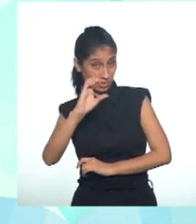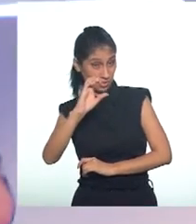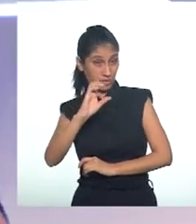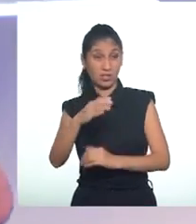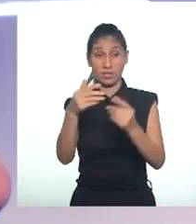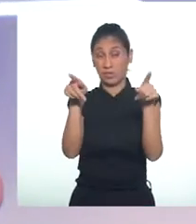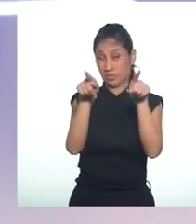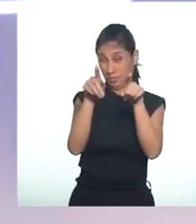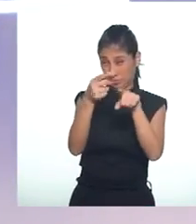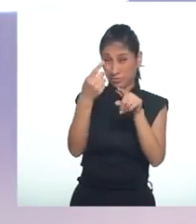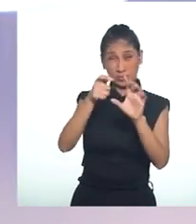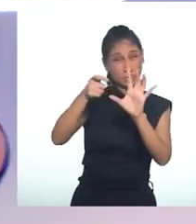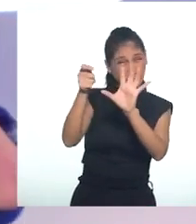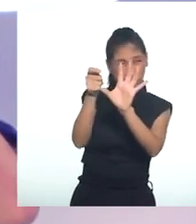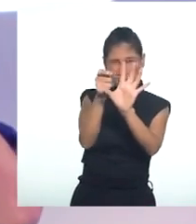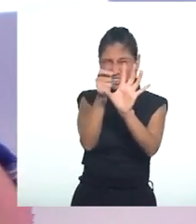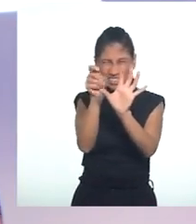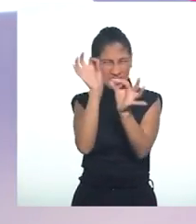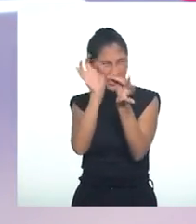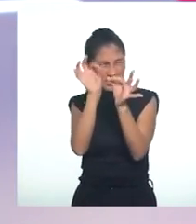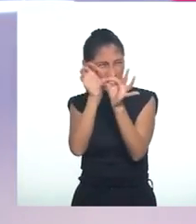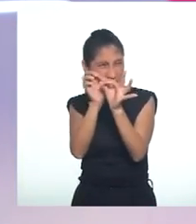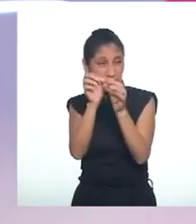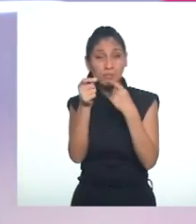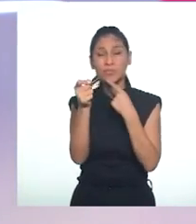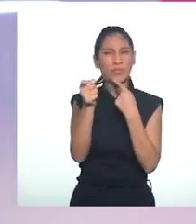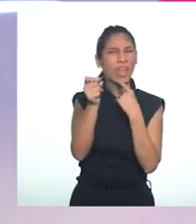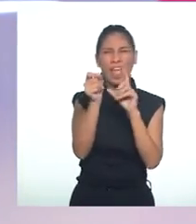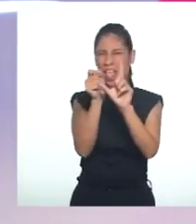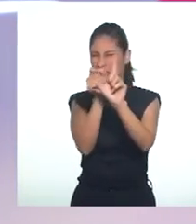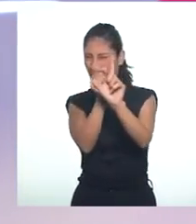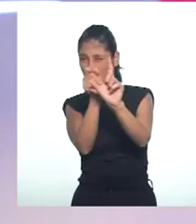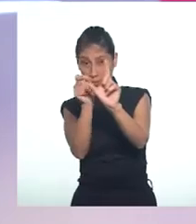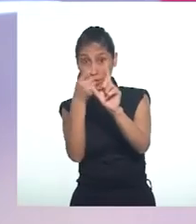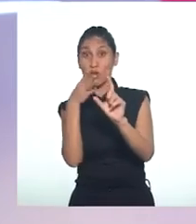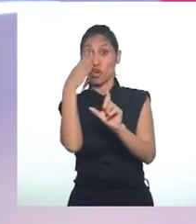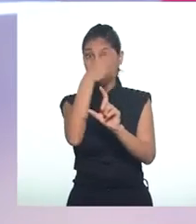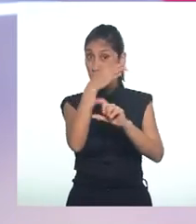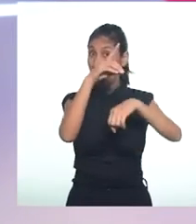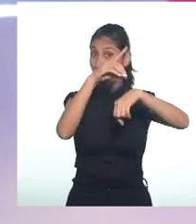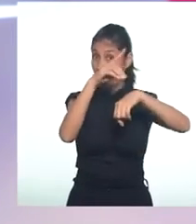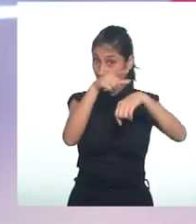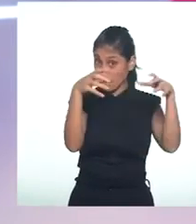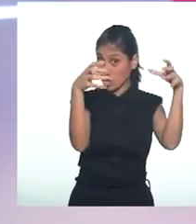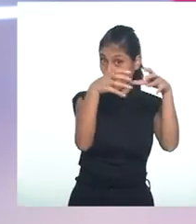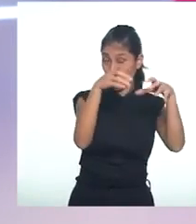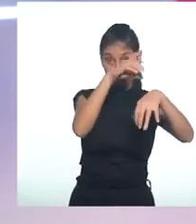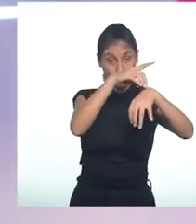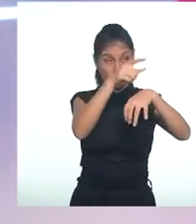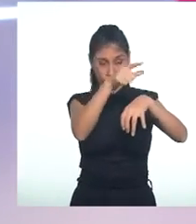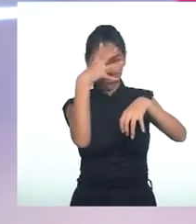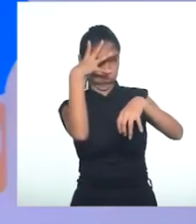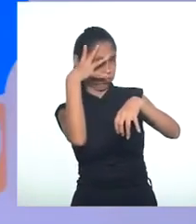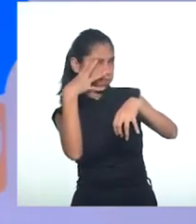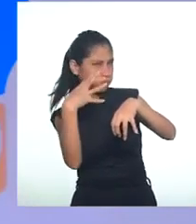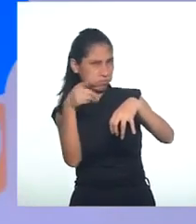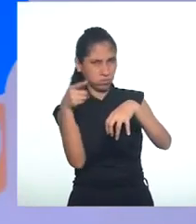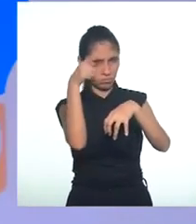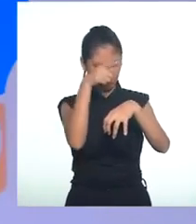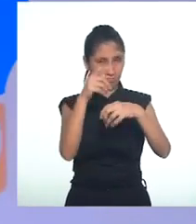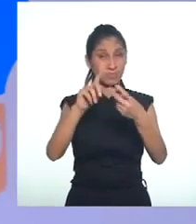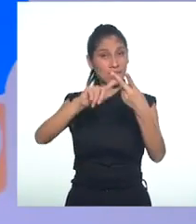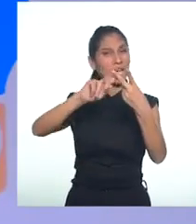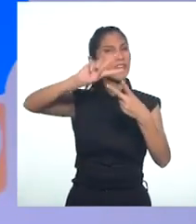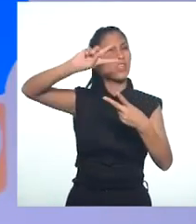RT-PRC. Es muy específica, pero requiere de un laboratorio especializado y de personal altamente entrenado.